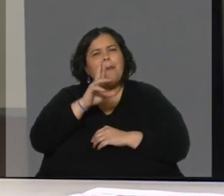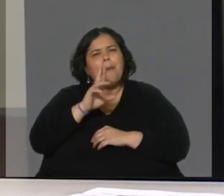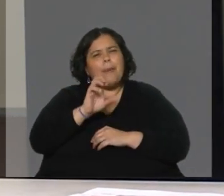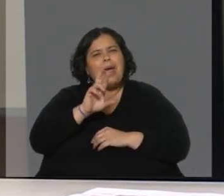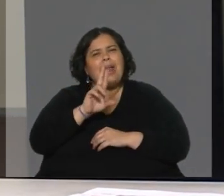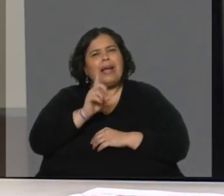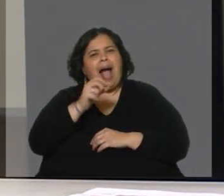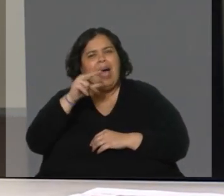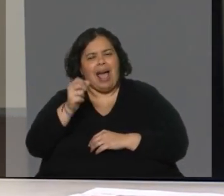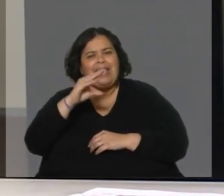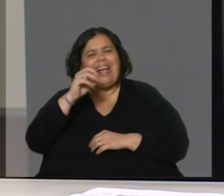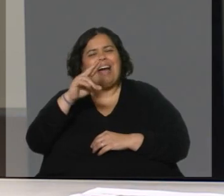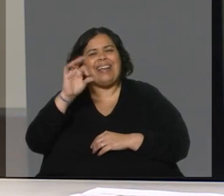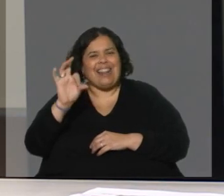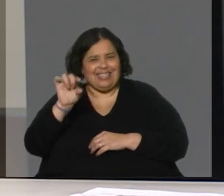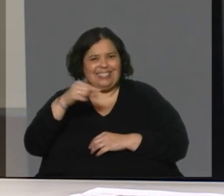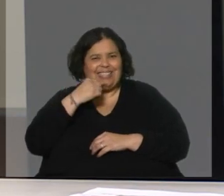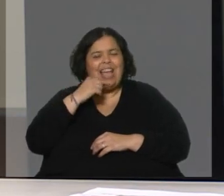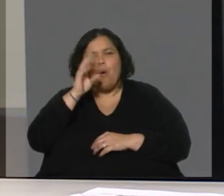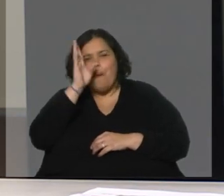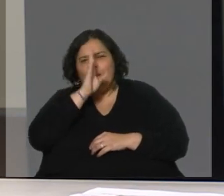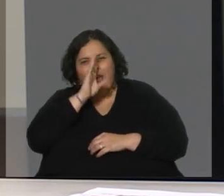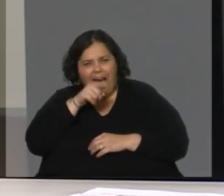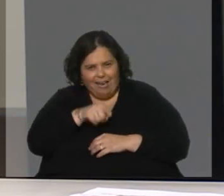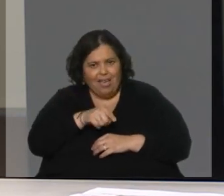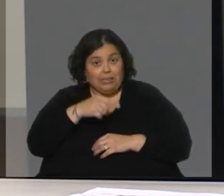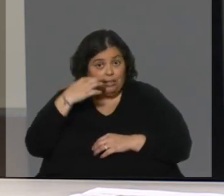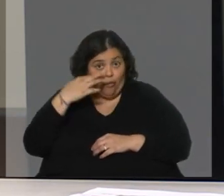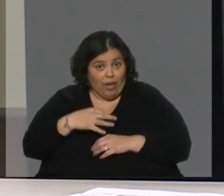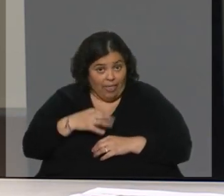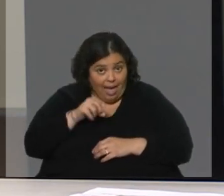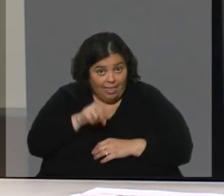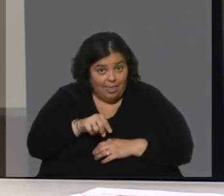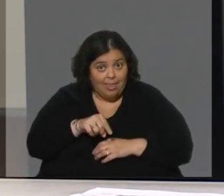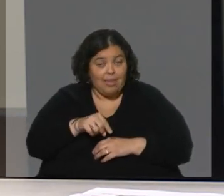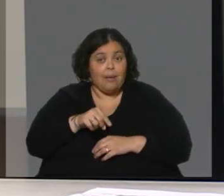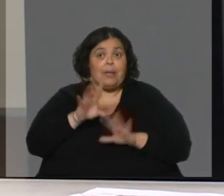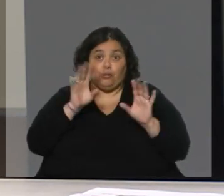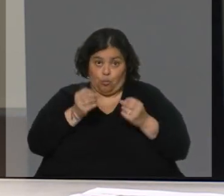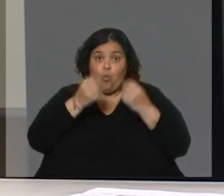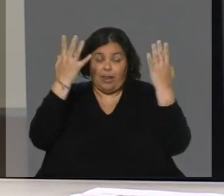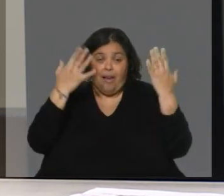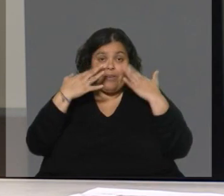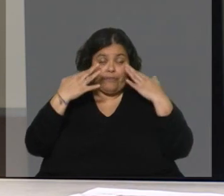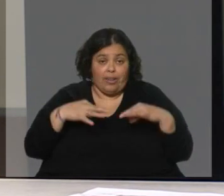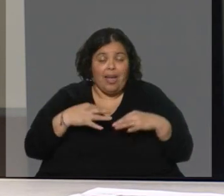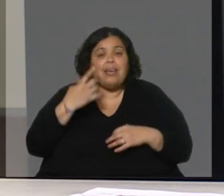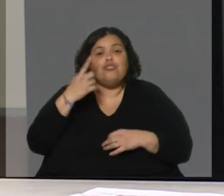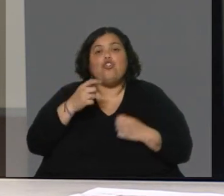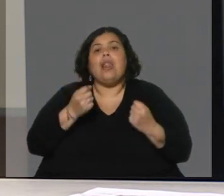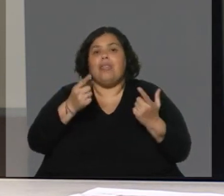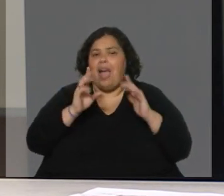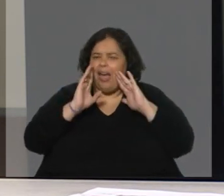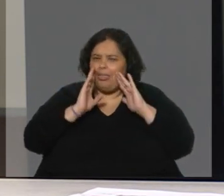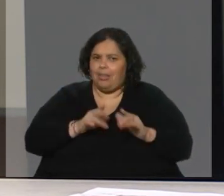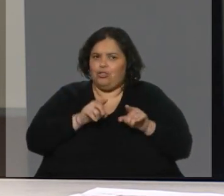carrera será si Vergara hay carrera realmente tenía una finalidad es muy grave yo le di toda la